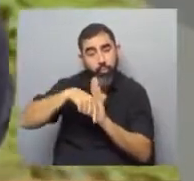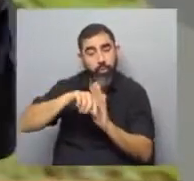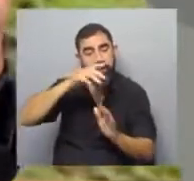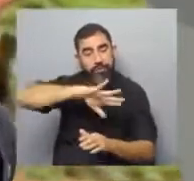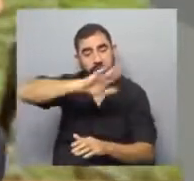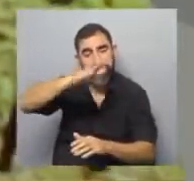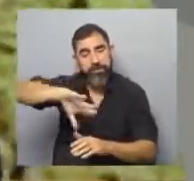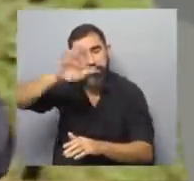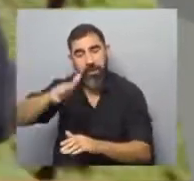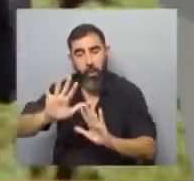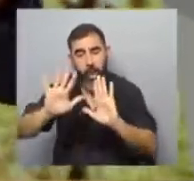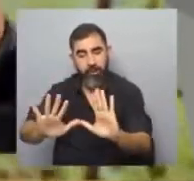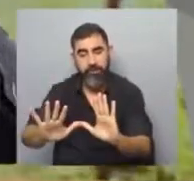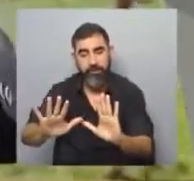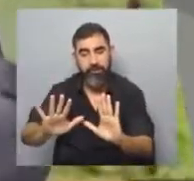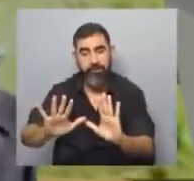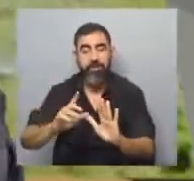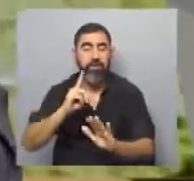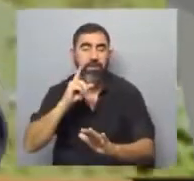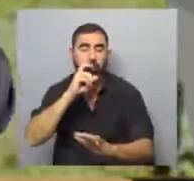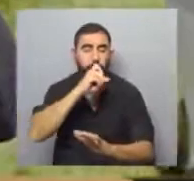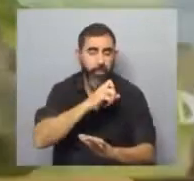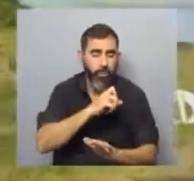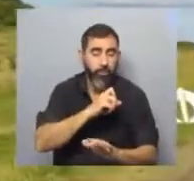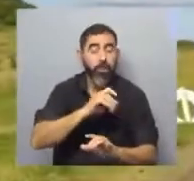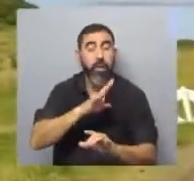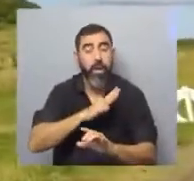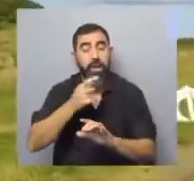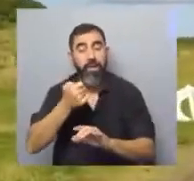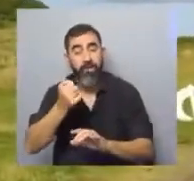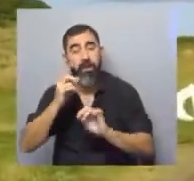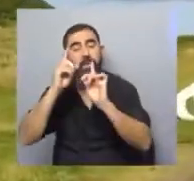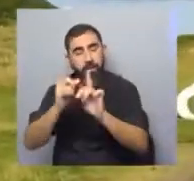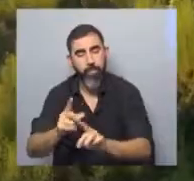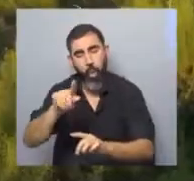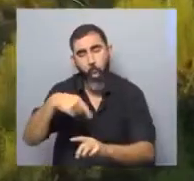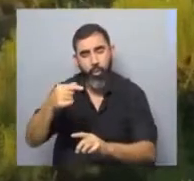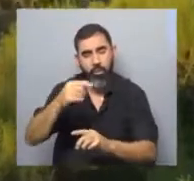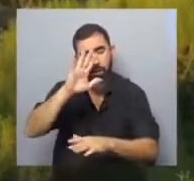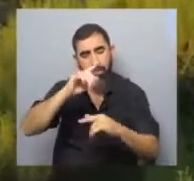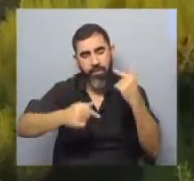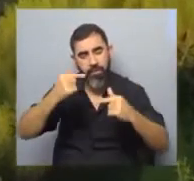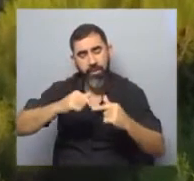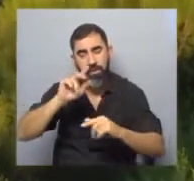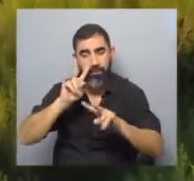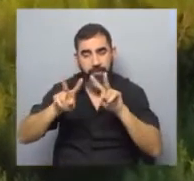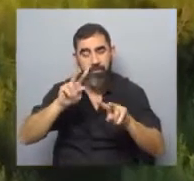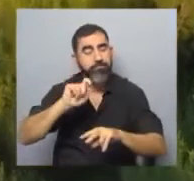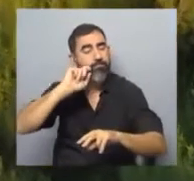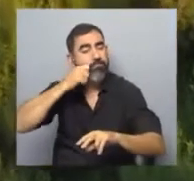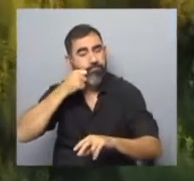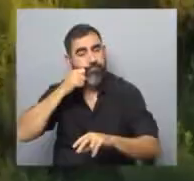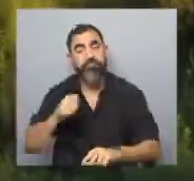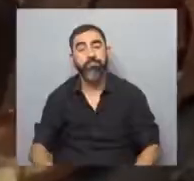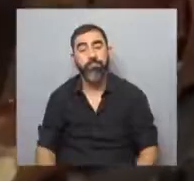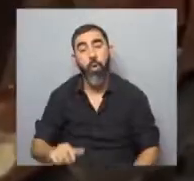tan típicos, ¿no? De que uno encuentra más en Tacuarembó, tenemos en Rivera un montón de otros paisajes que vale la pena ver.